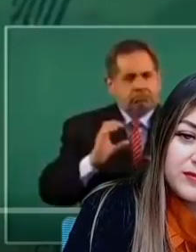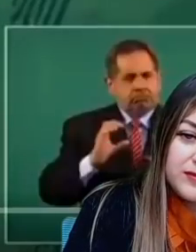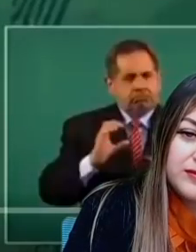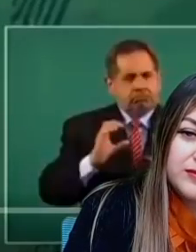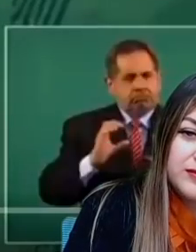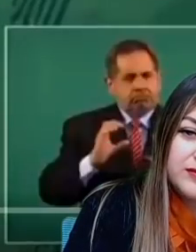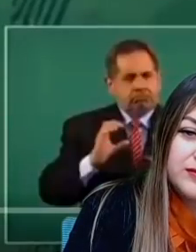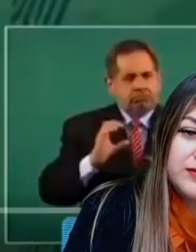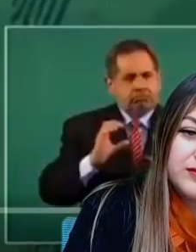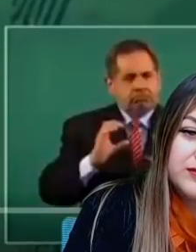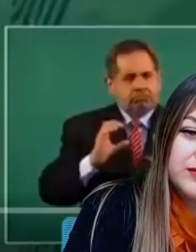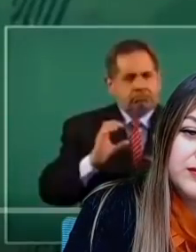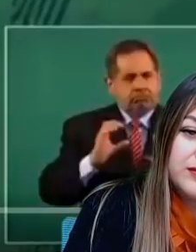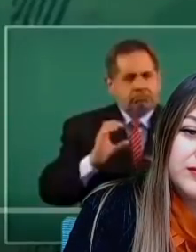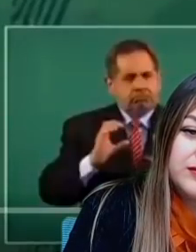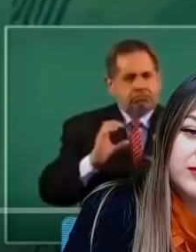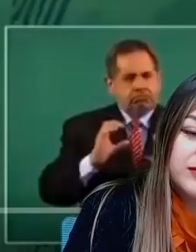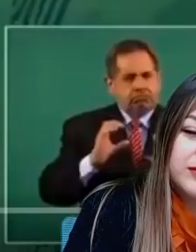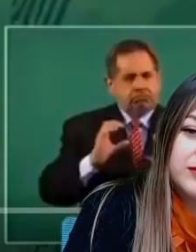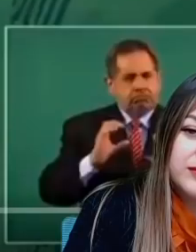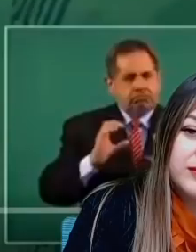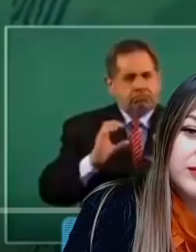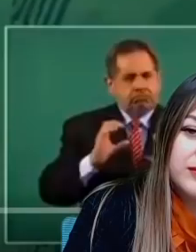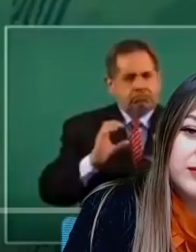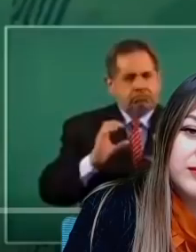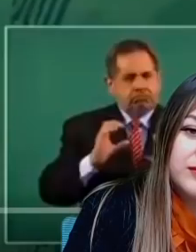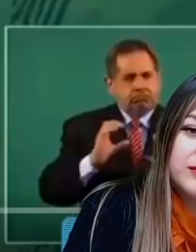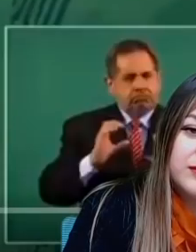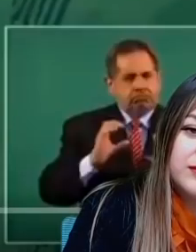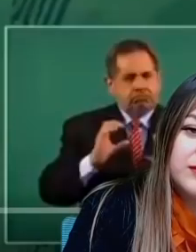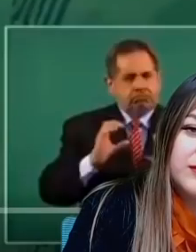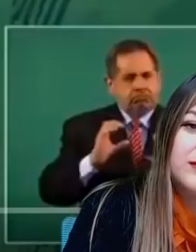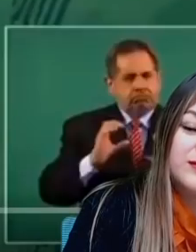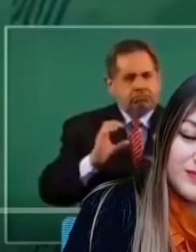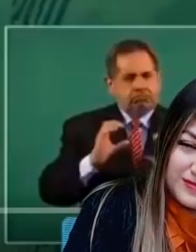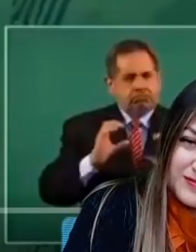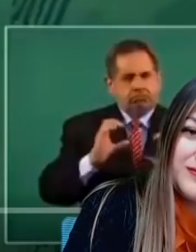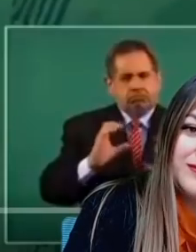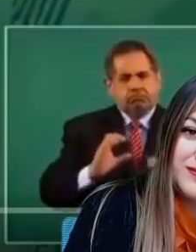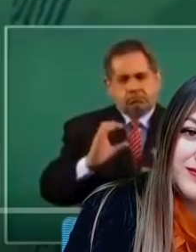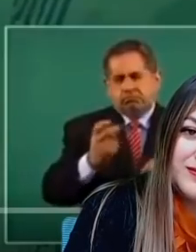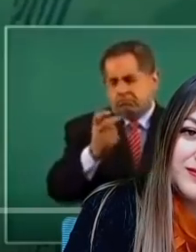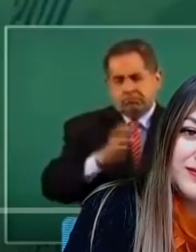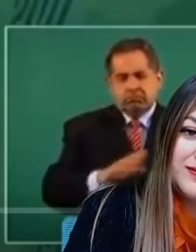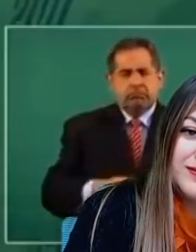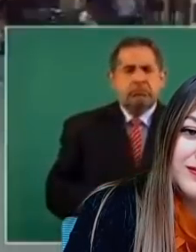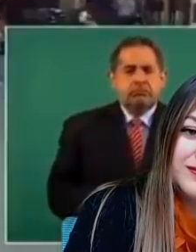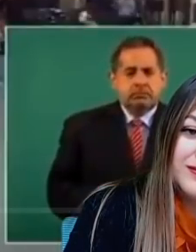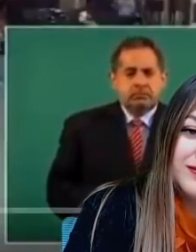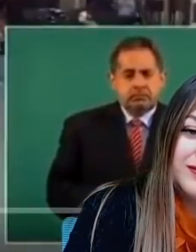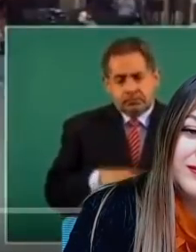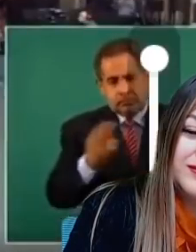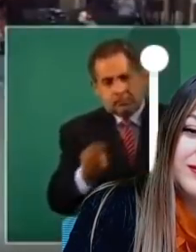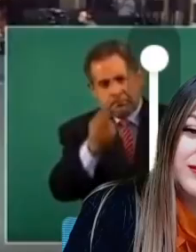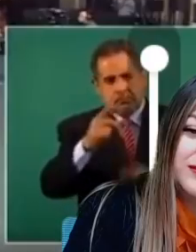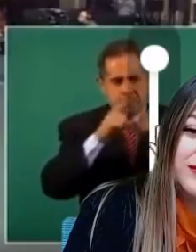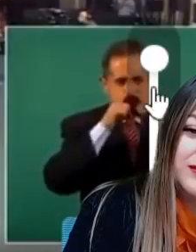presidente? Vamos a escucharlo. Es lo que me gusta. Presidente que no tiene pelos en la lengua. ¿Usted no sabe el